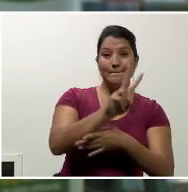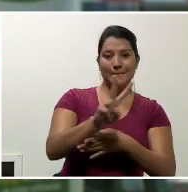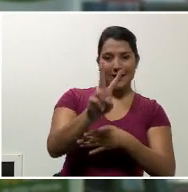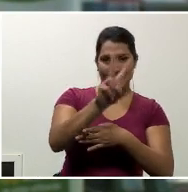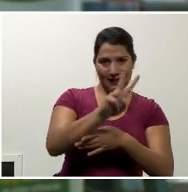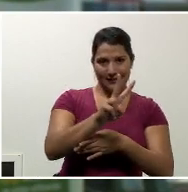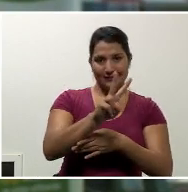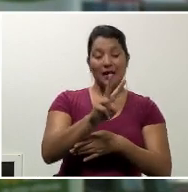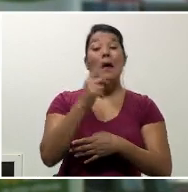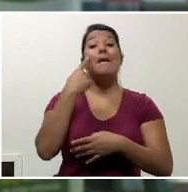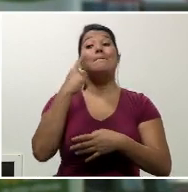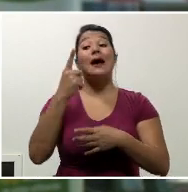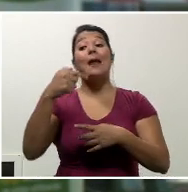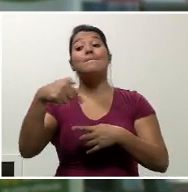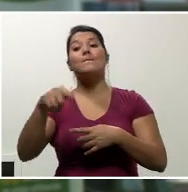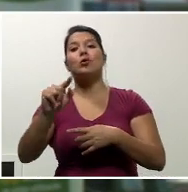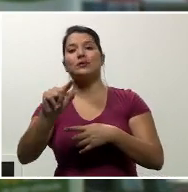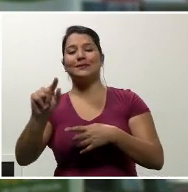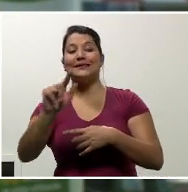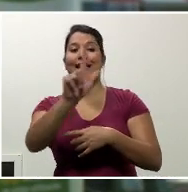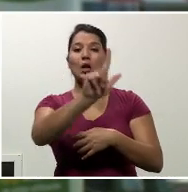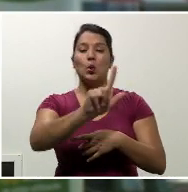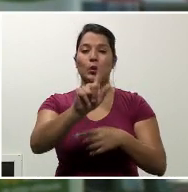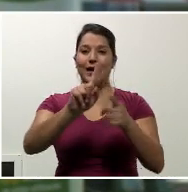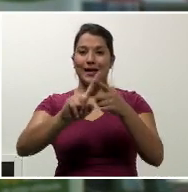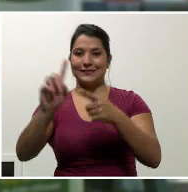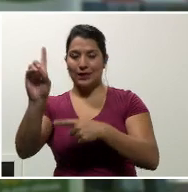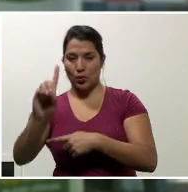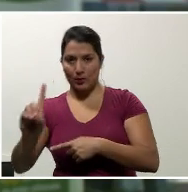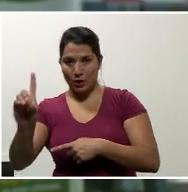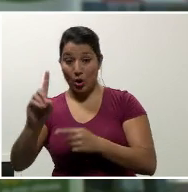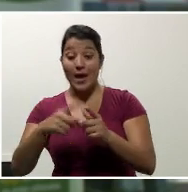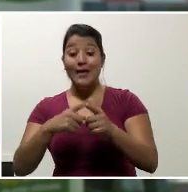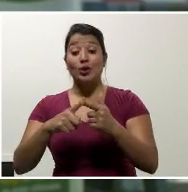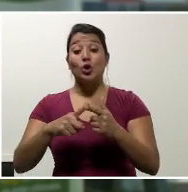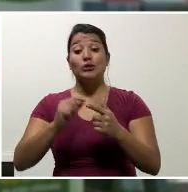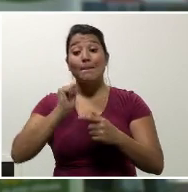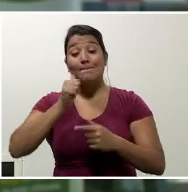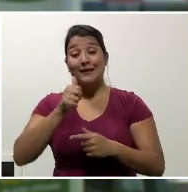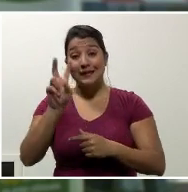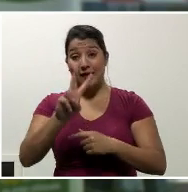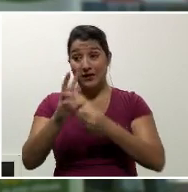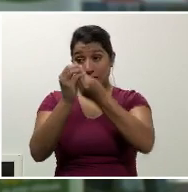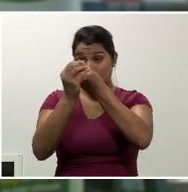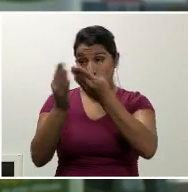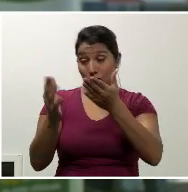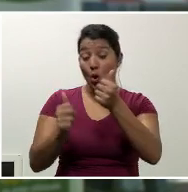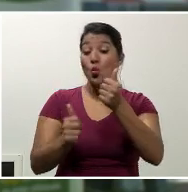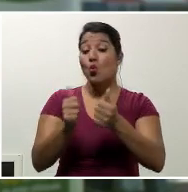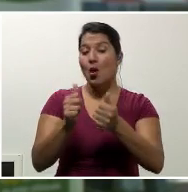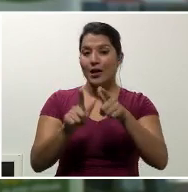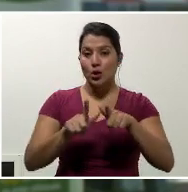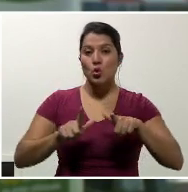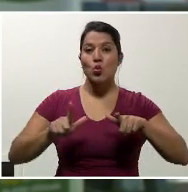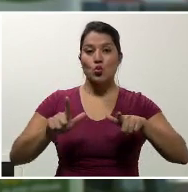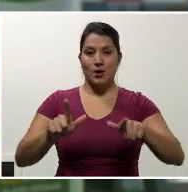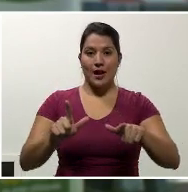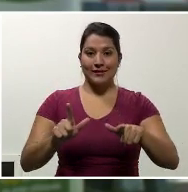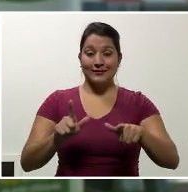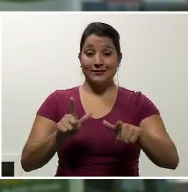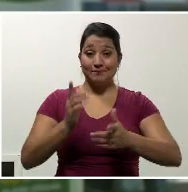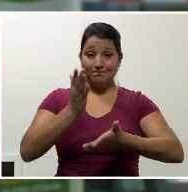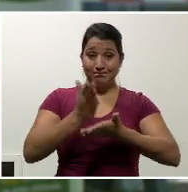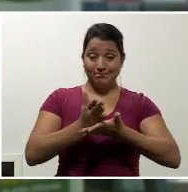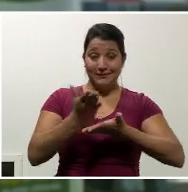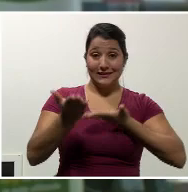domingo, es básicamente cuáles son los sectores, las poblaciones que se van a ver afectadas con el racionamiento y los horarios de esos racionamientos.